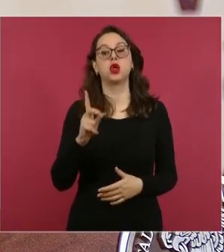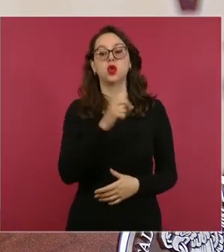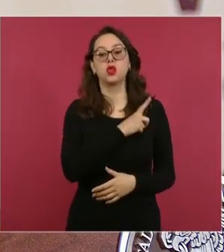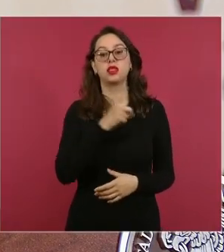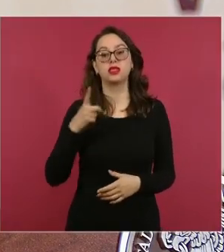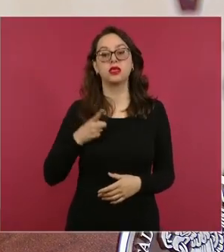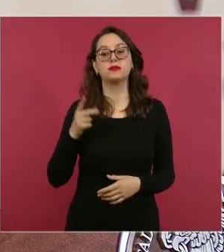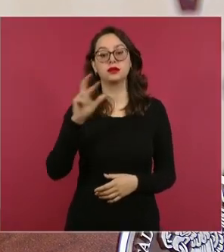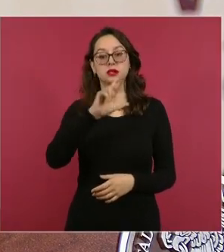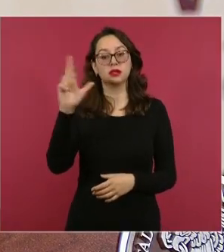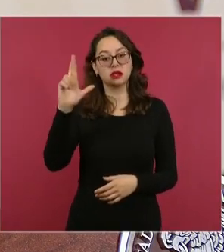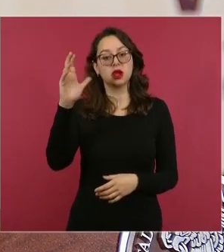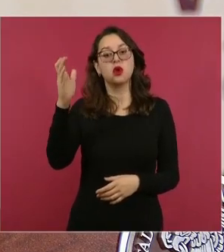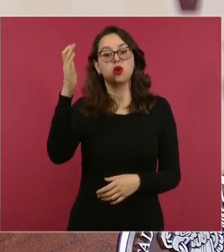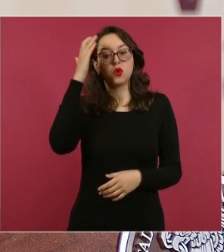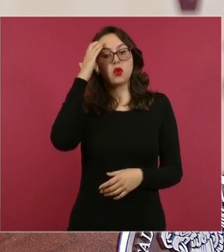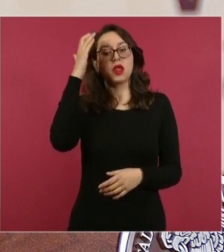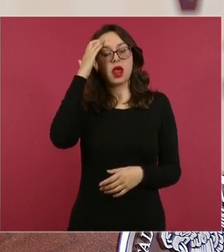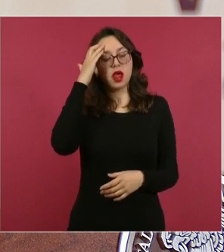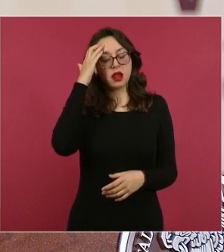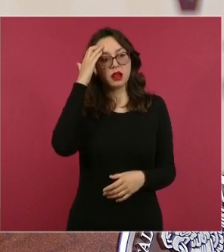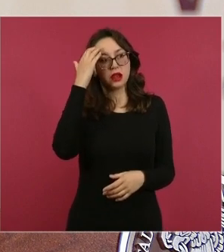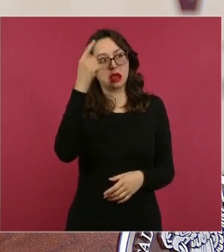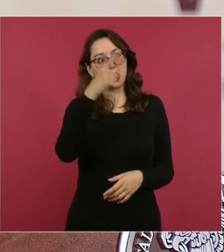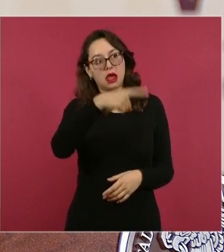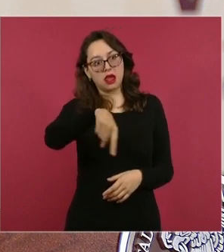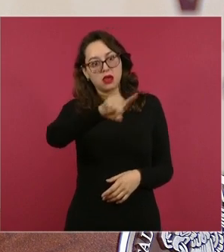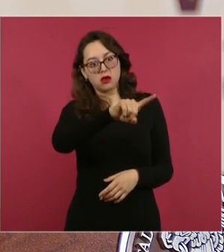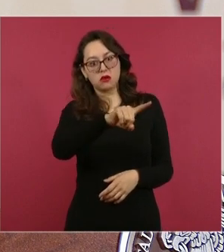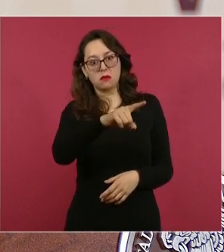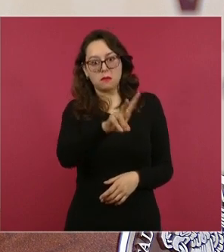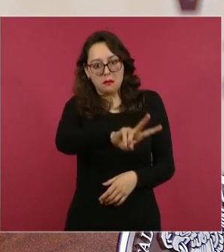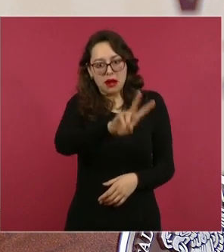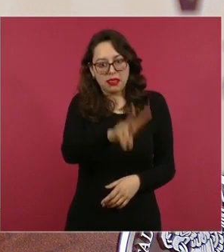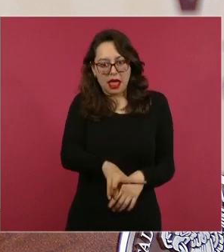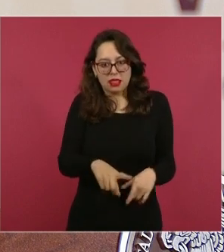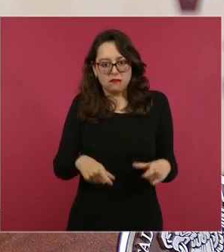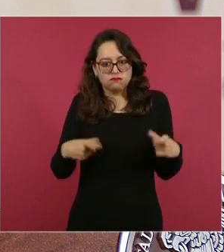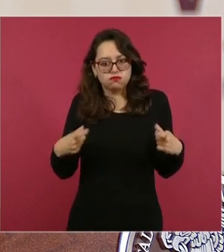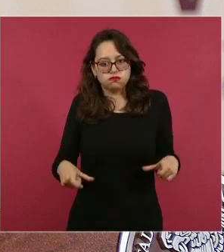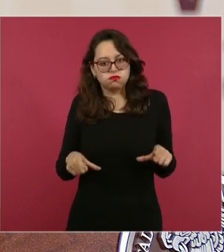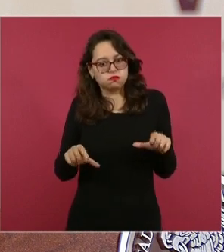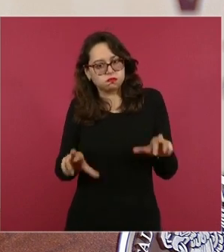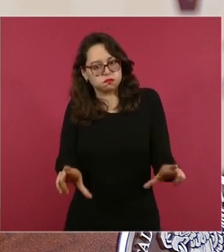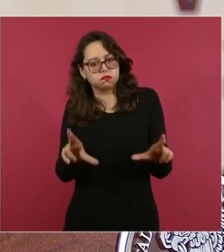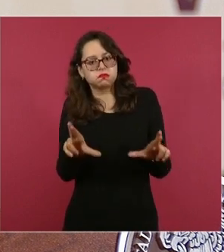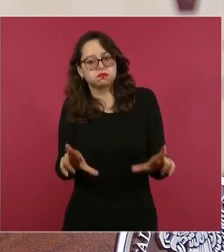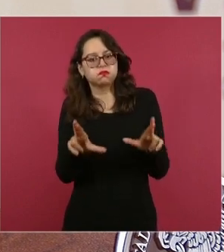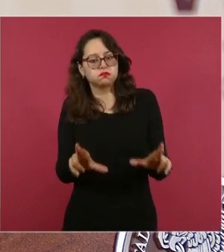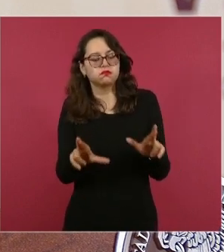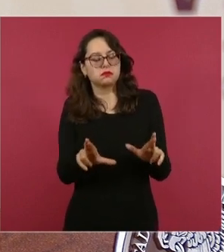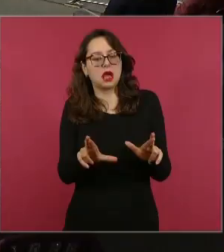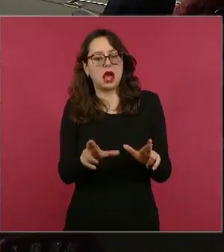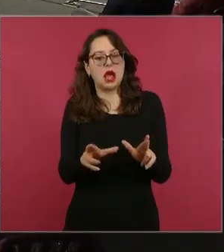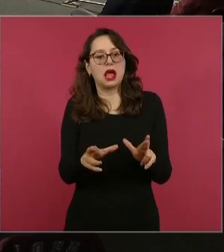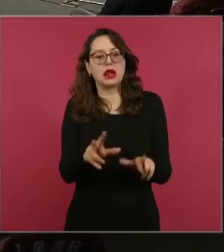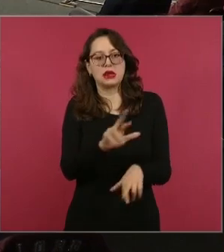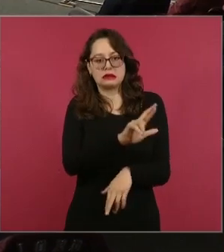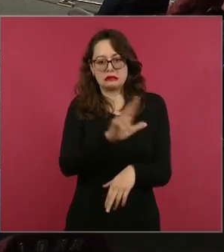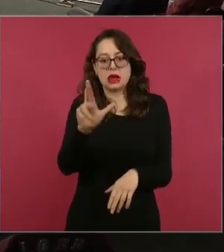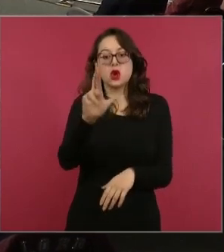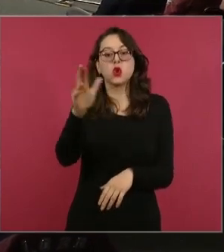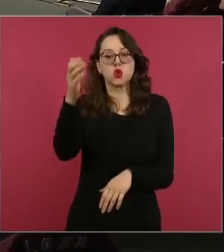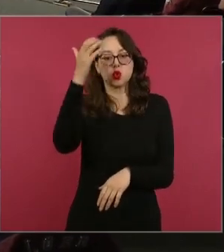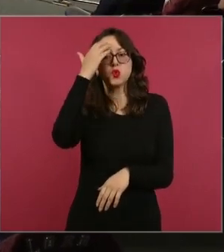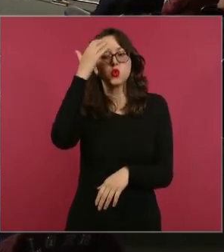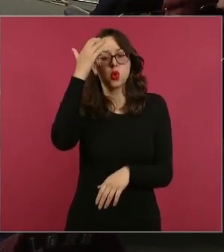algunos de ellos Quizá no a todos es de